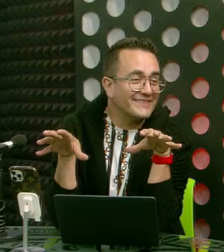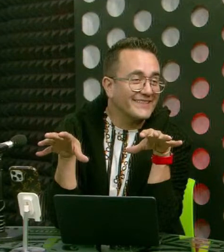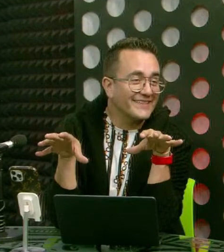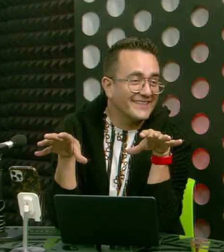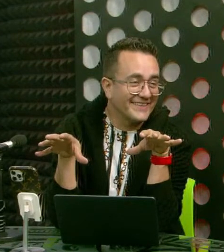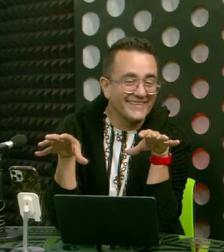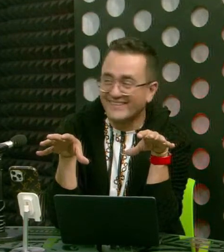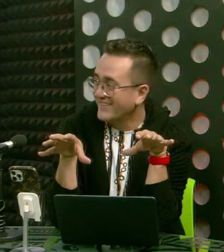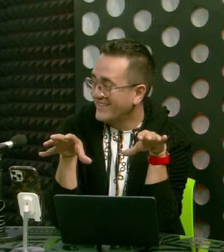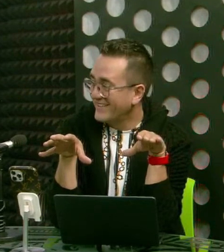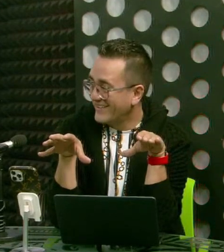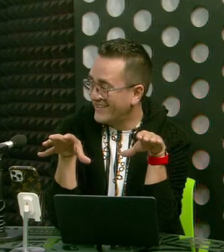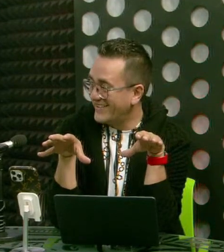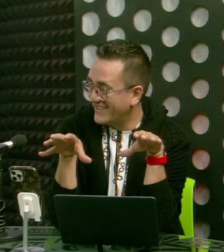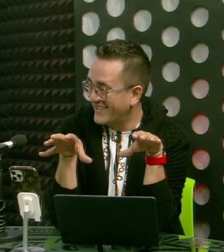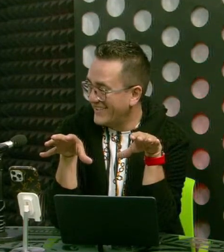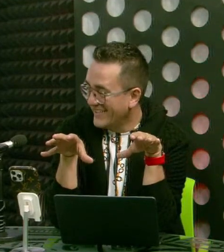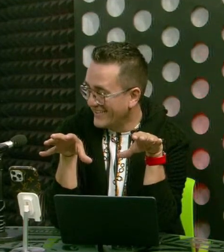las mesas